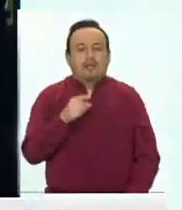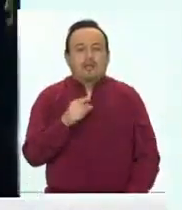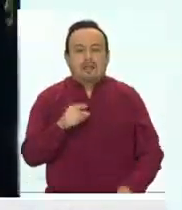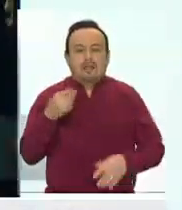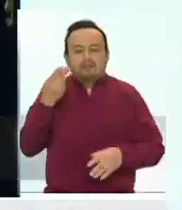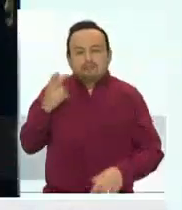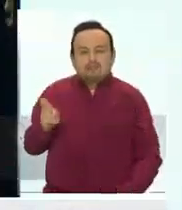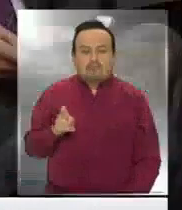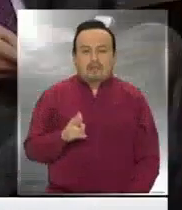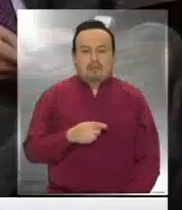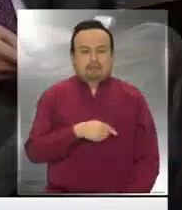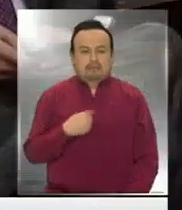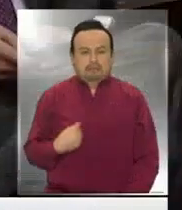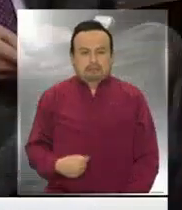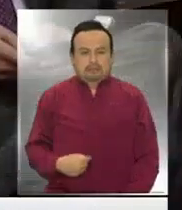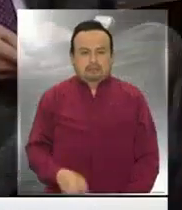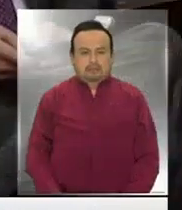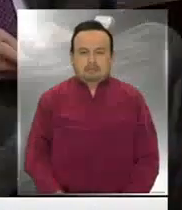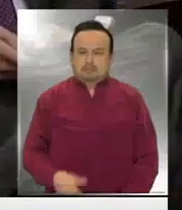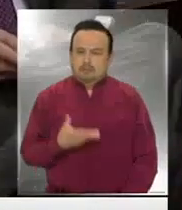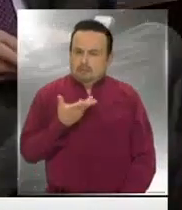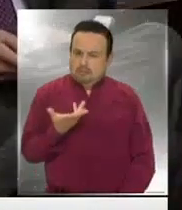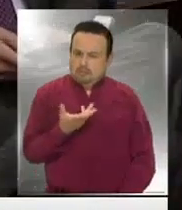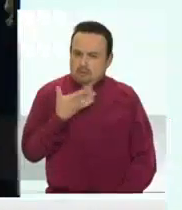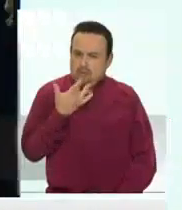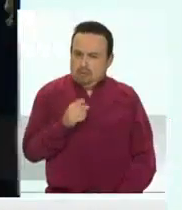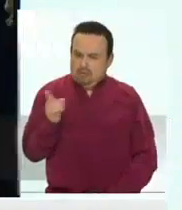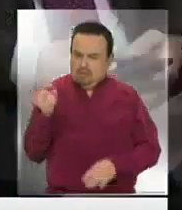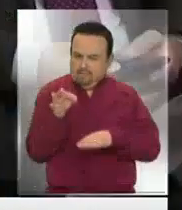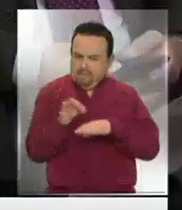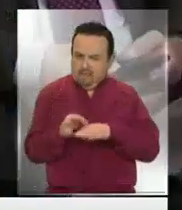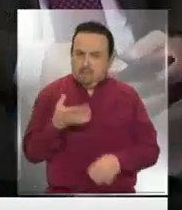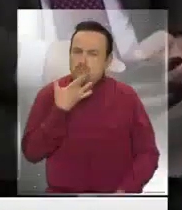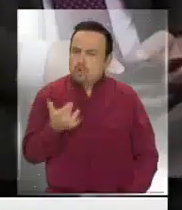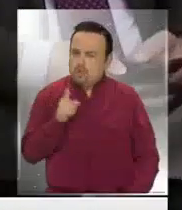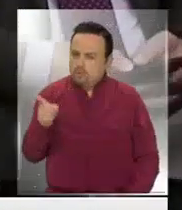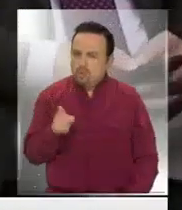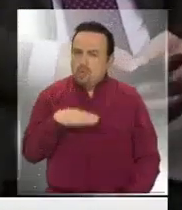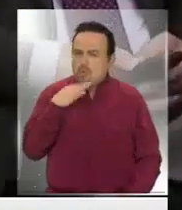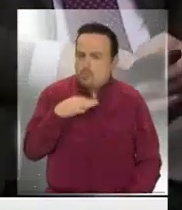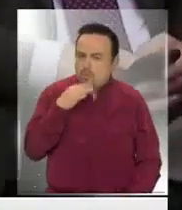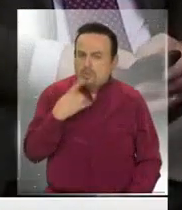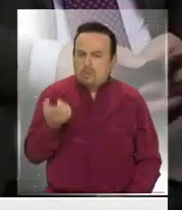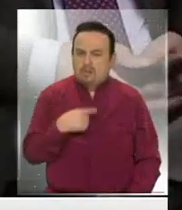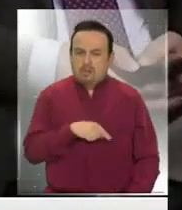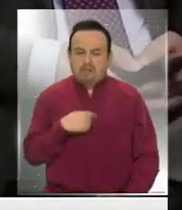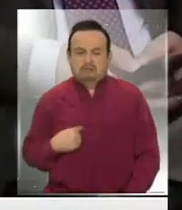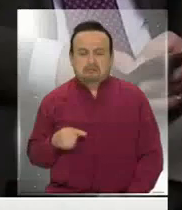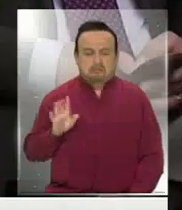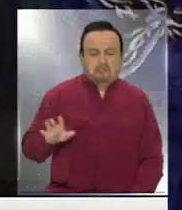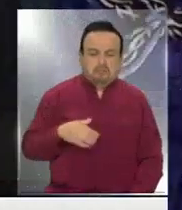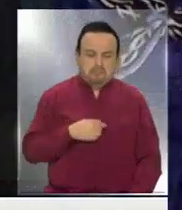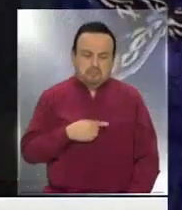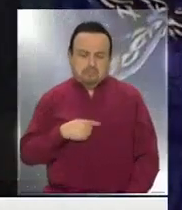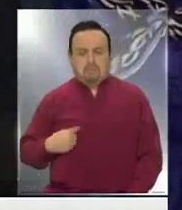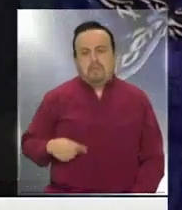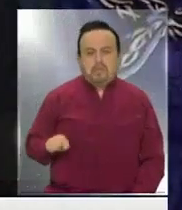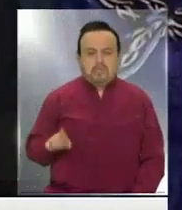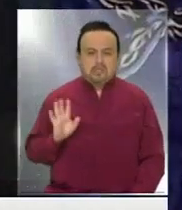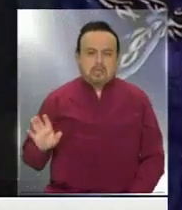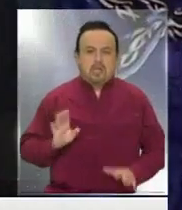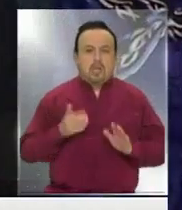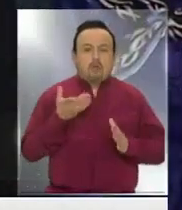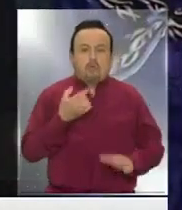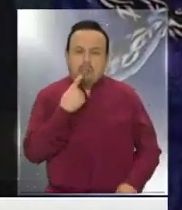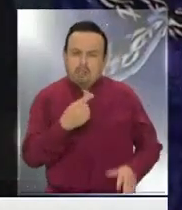chino. Why do you keep calling this the Chinese virus? Why do you keep using this? Because it comes from China. Racist. It's not racist at